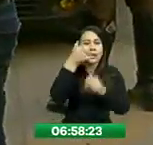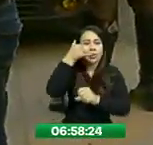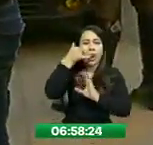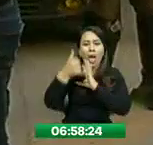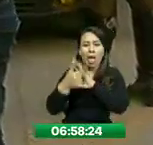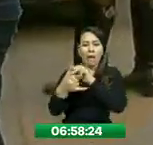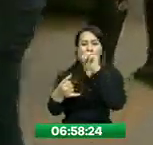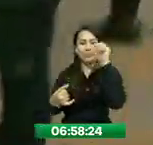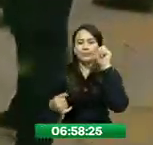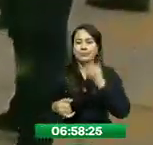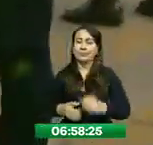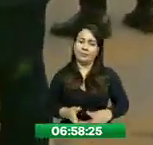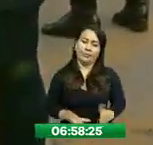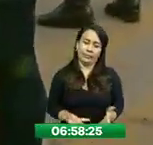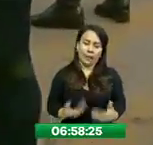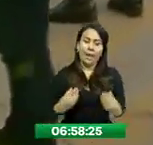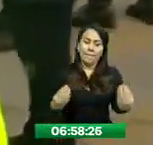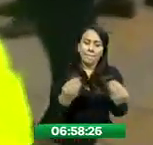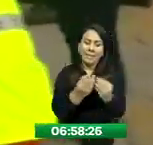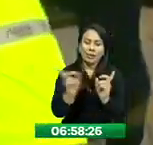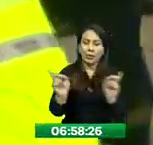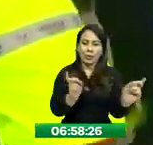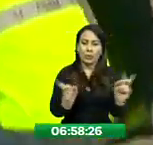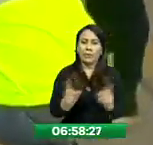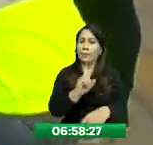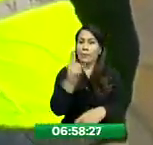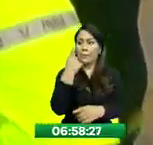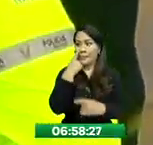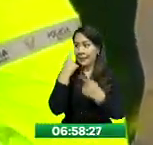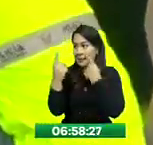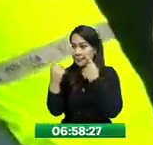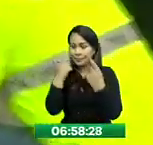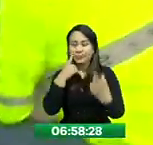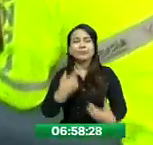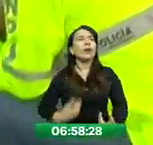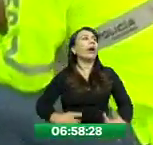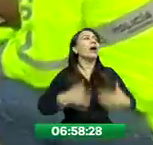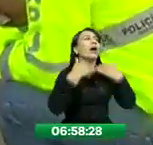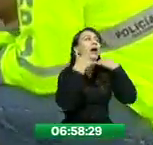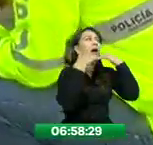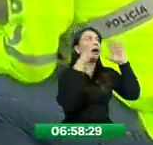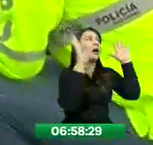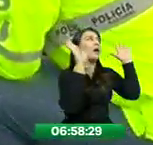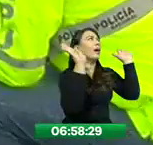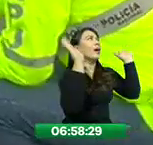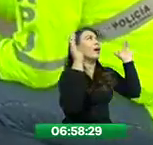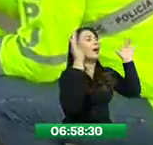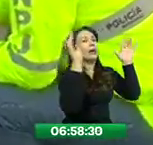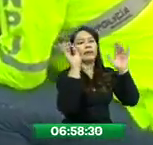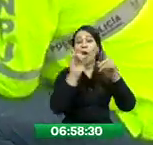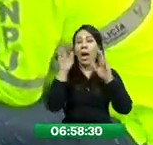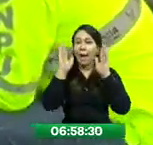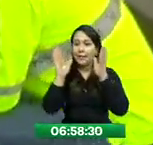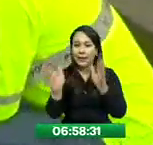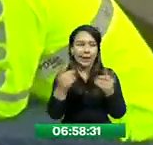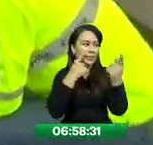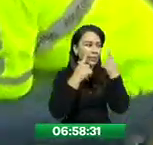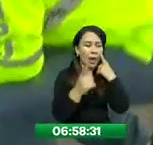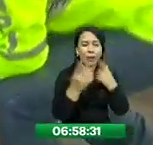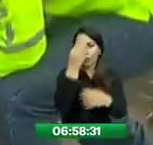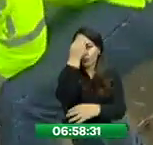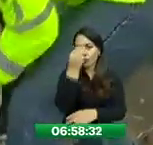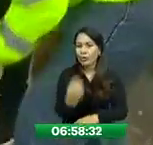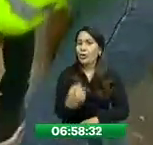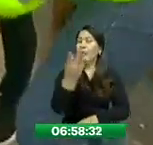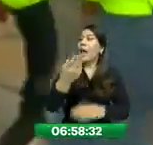de que les van arranchando, y no dar la oportunidad al delincuente en esta situación. Por Muchas gracias, oficial. Buen día. Y